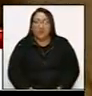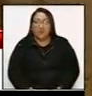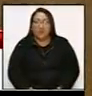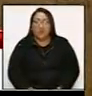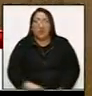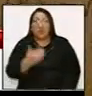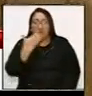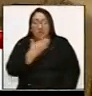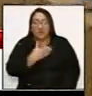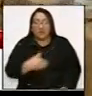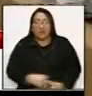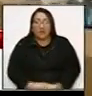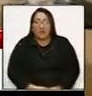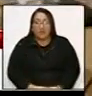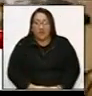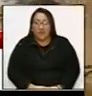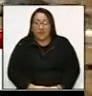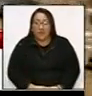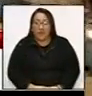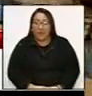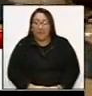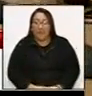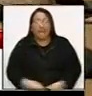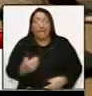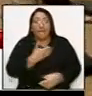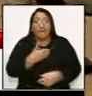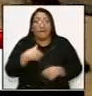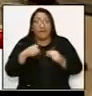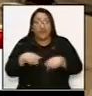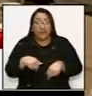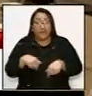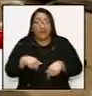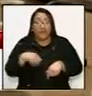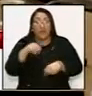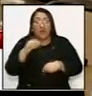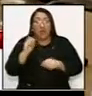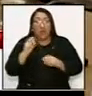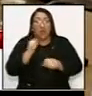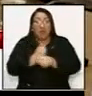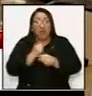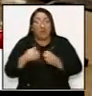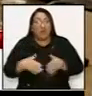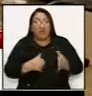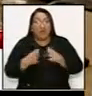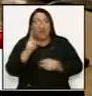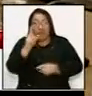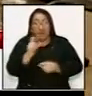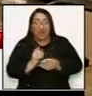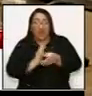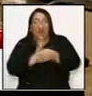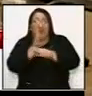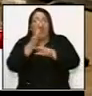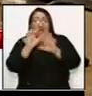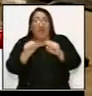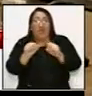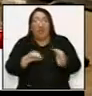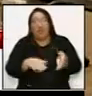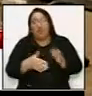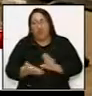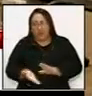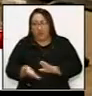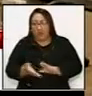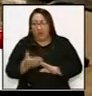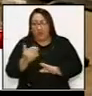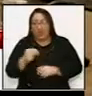Gracias, presidente. Presidente, esta es una operación negligente. Desde el momento que la persona intervenida ha fallecido,